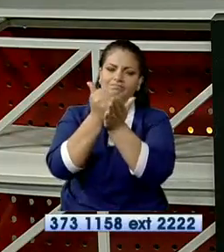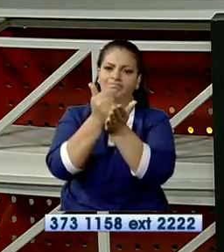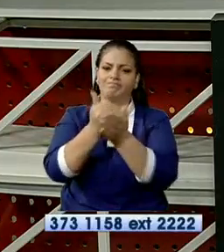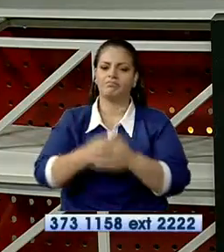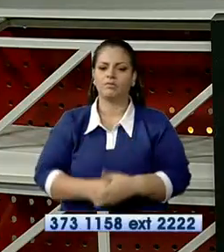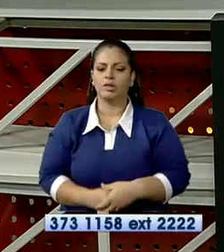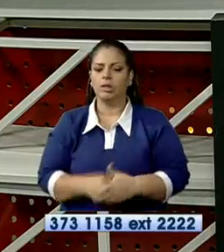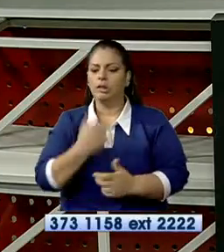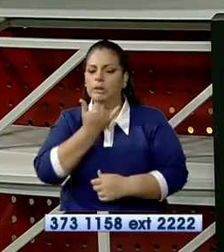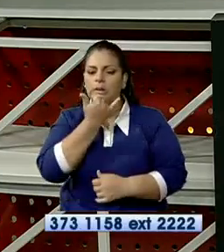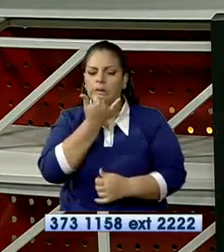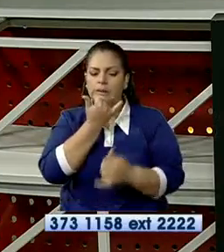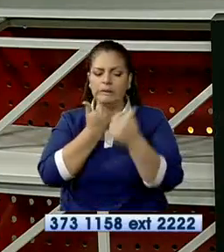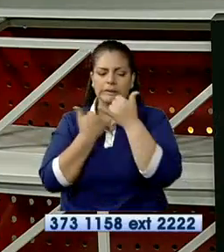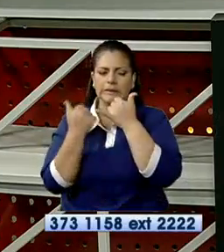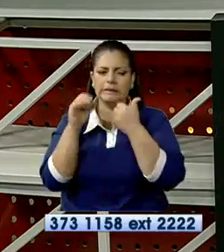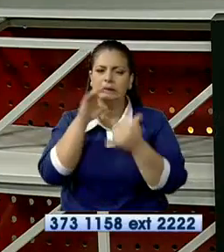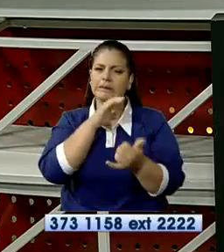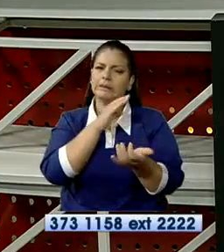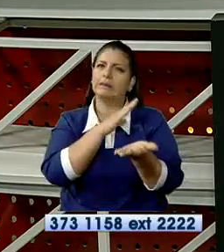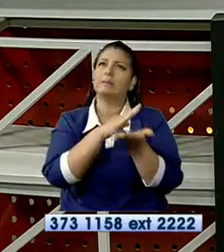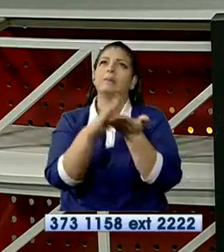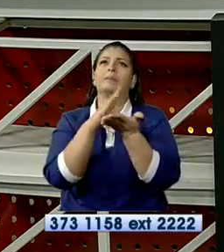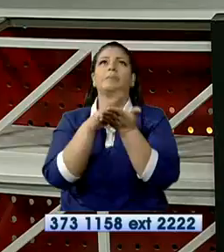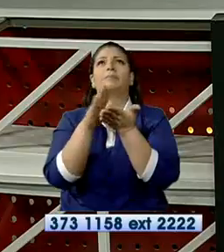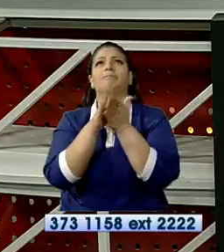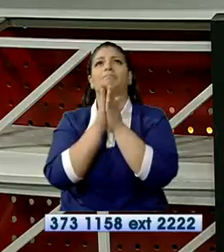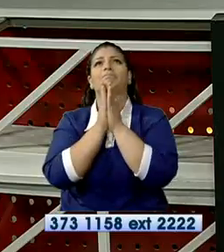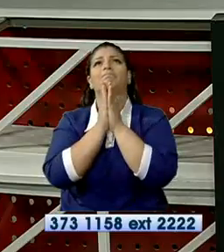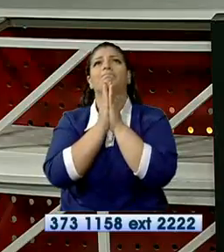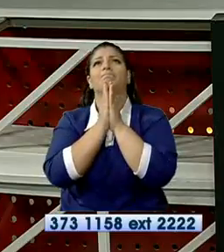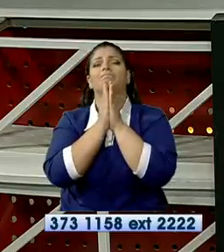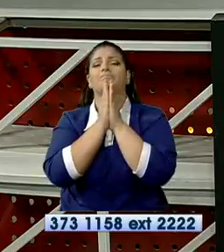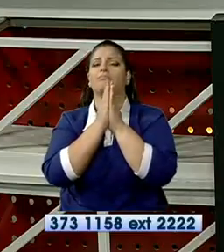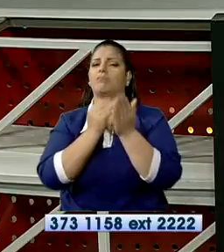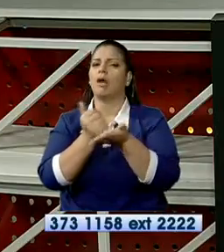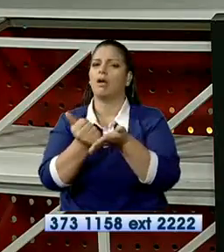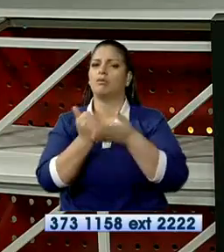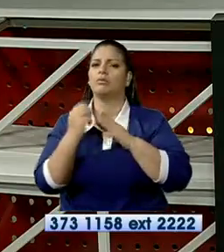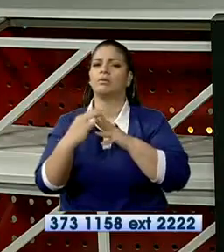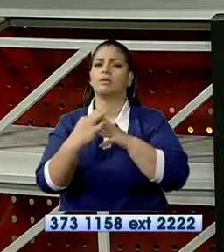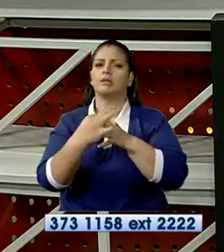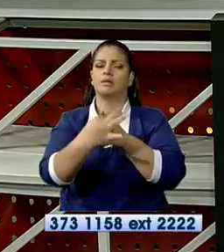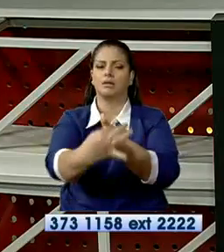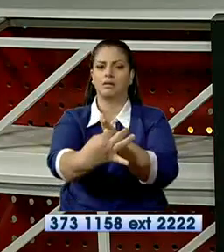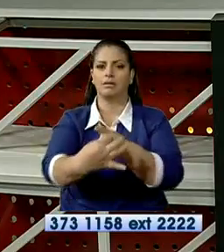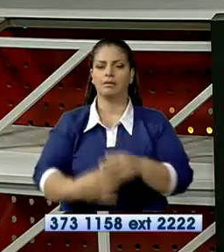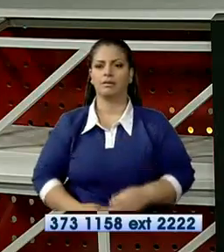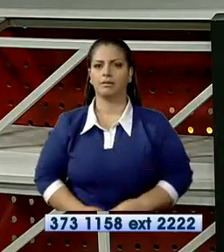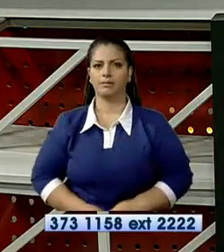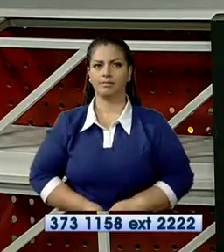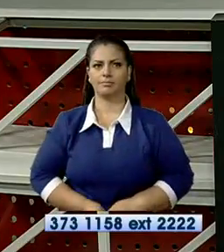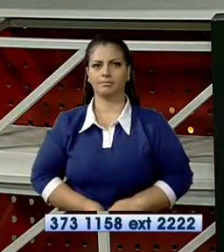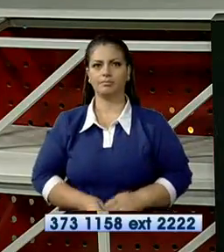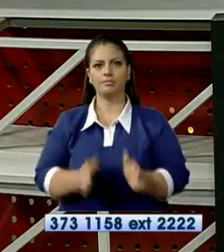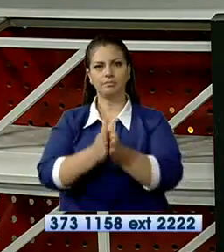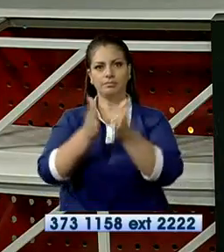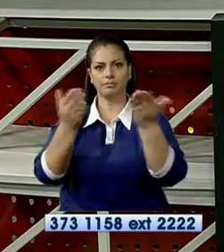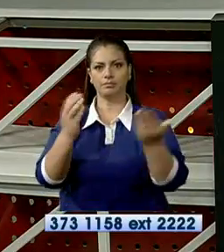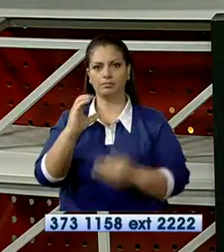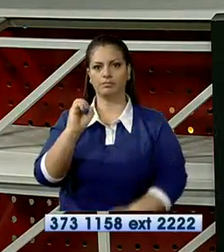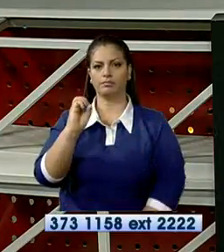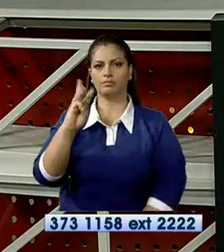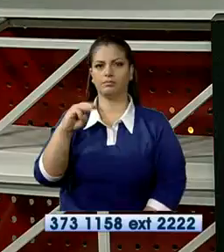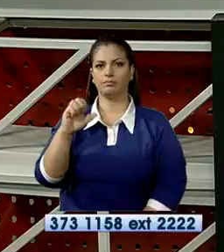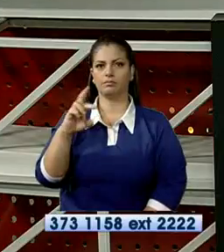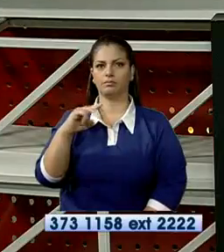en las que nos vemos enfrentados los seres humanos. Perdónanos, Señor, y guíanos por el mejor camino. Gracias. Veamos ahora lo que dice la portada de Diario El Comercio.